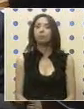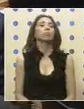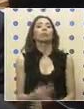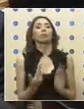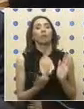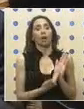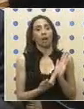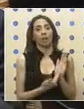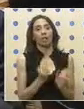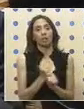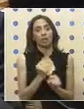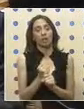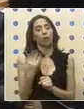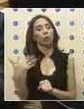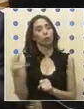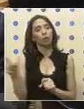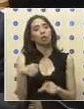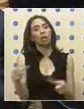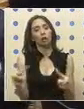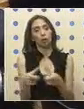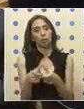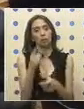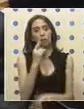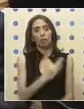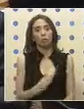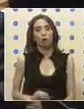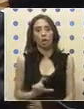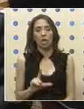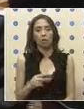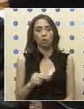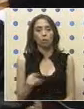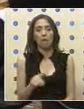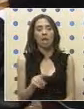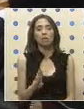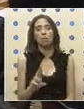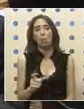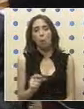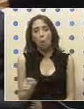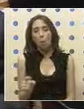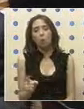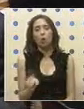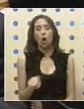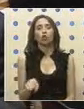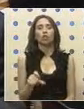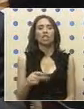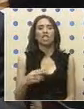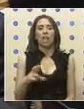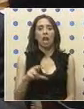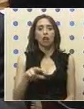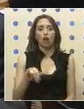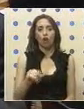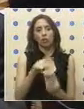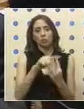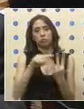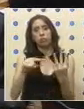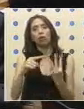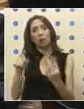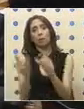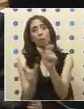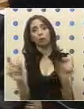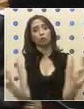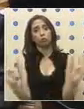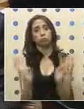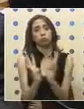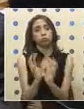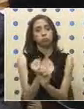trabajo muy importante de la Comisión, particularmente diputado Luchans, Burgos, Cherón, en fin, creo que del conjunto de quienes trabajaron